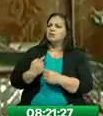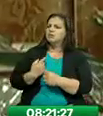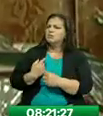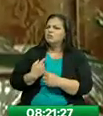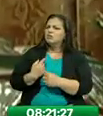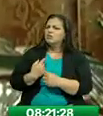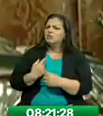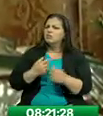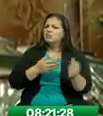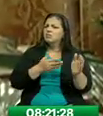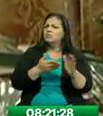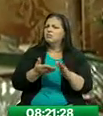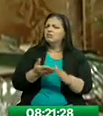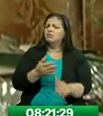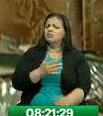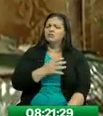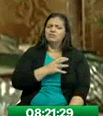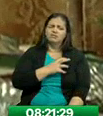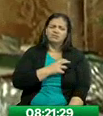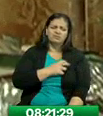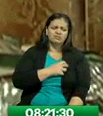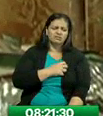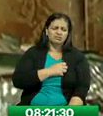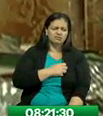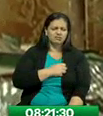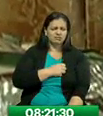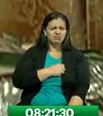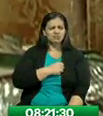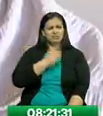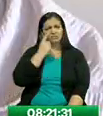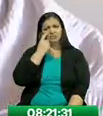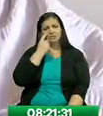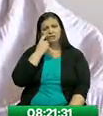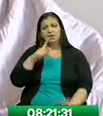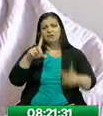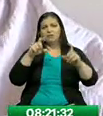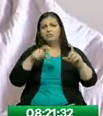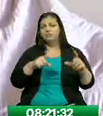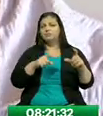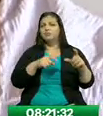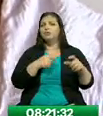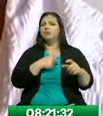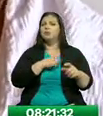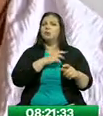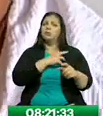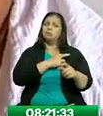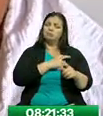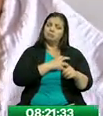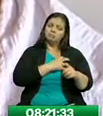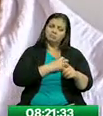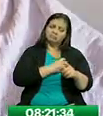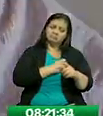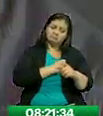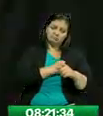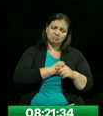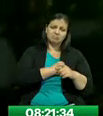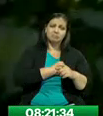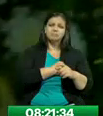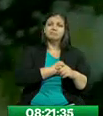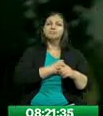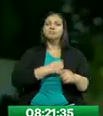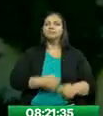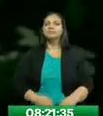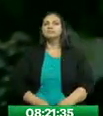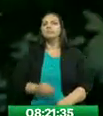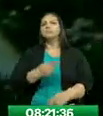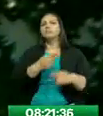al ser a mí no se me va igual nadie sabe el dolor qué víctor